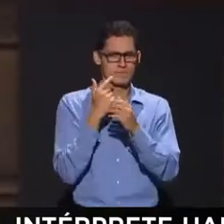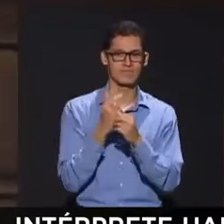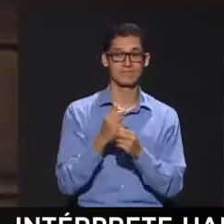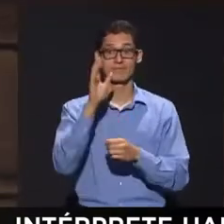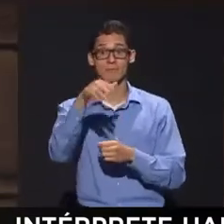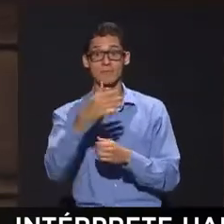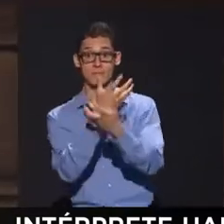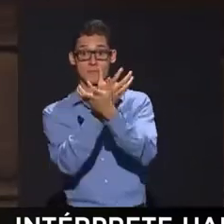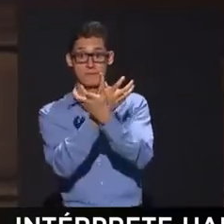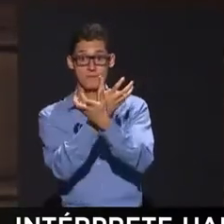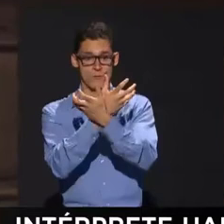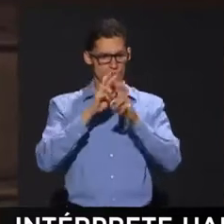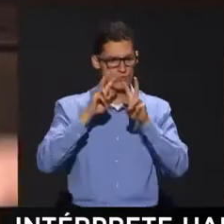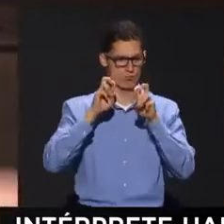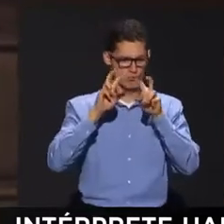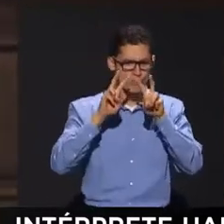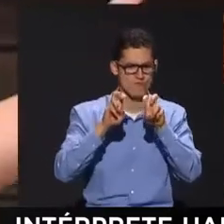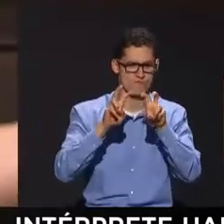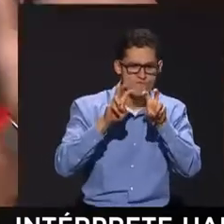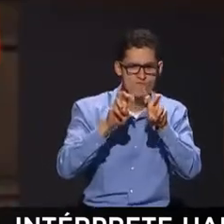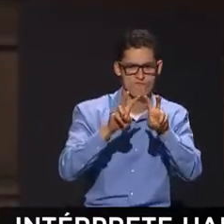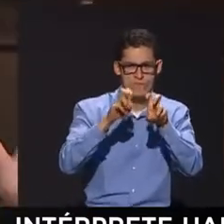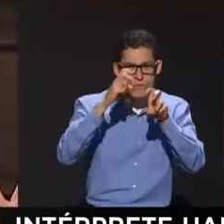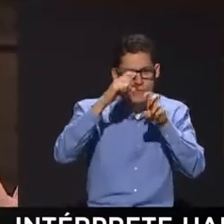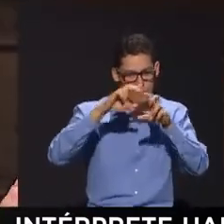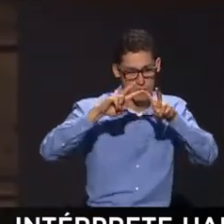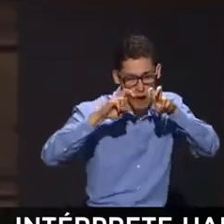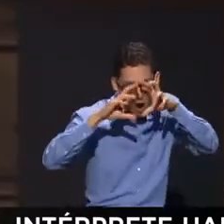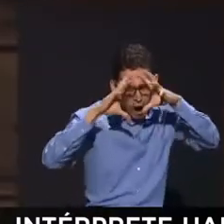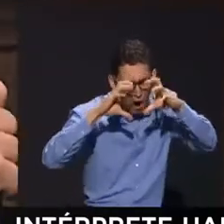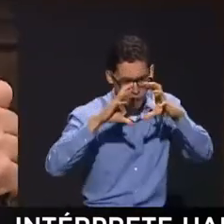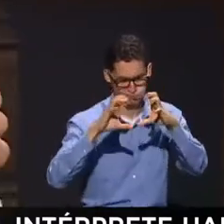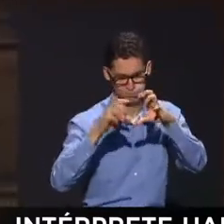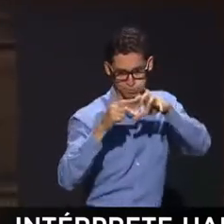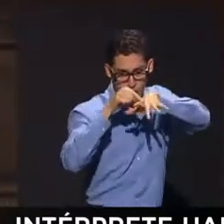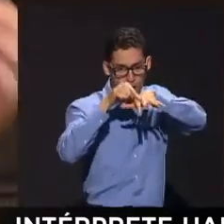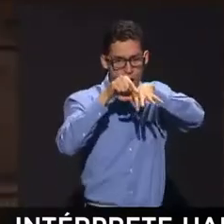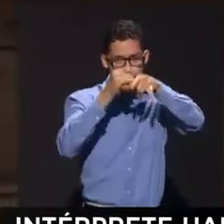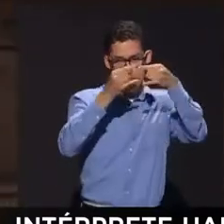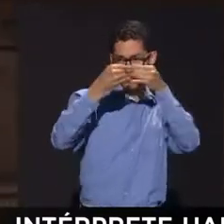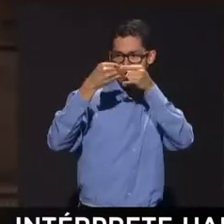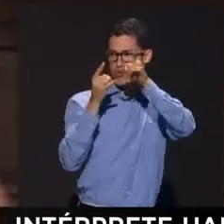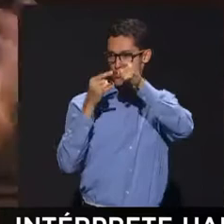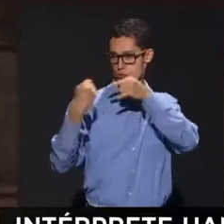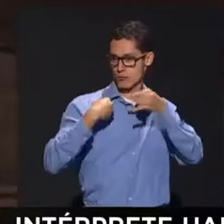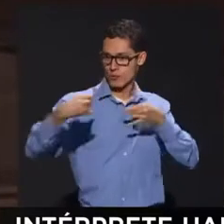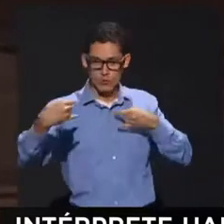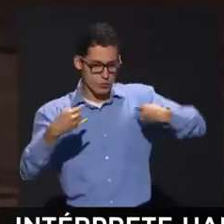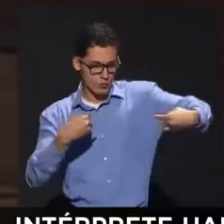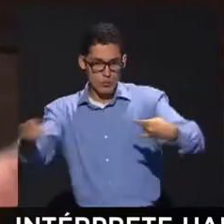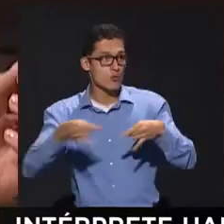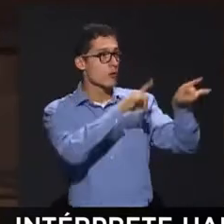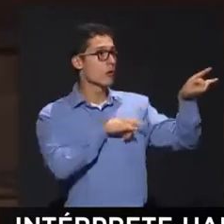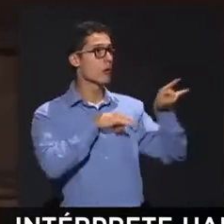La ciencia ya nos habló de las neuronas espejo, por eso con nuestros actos